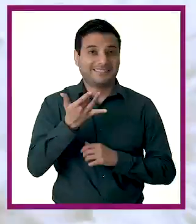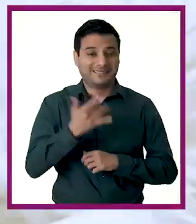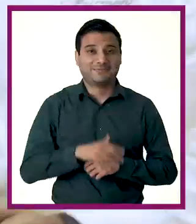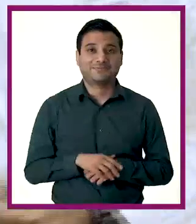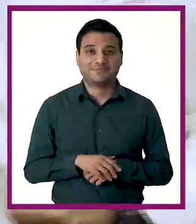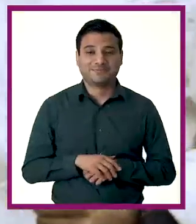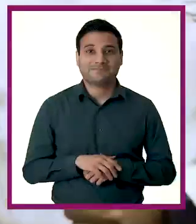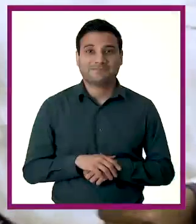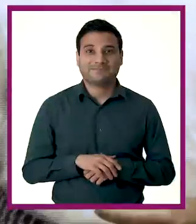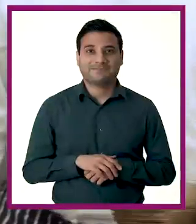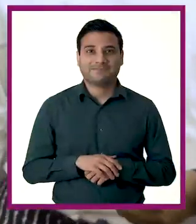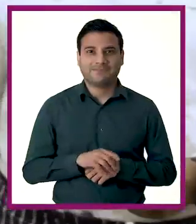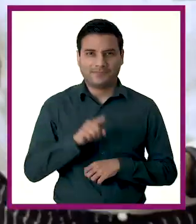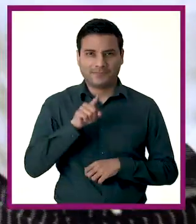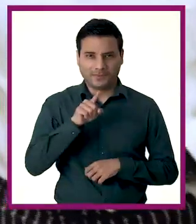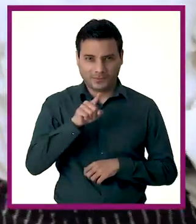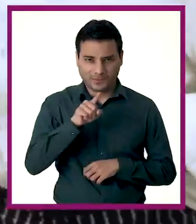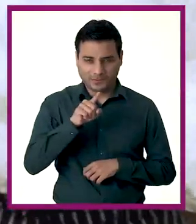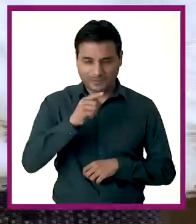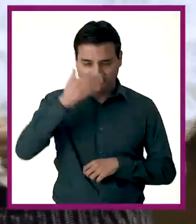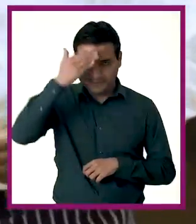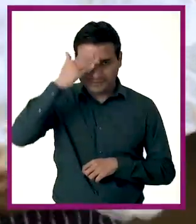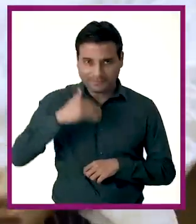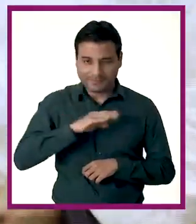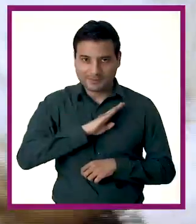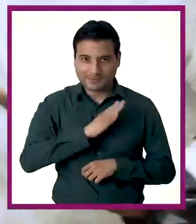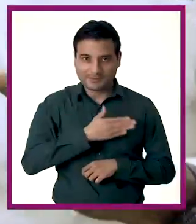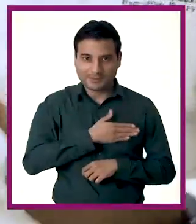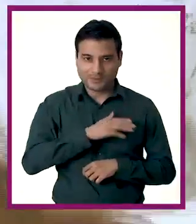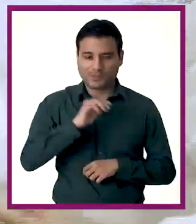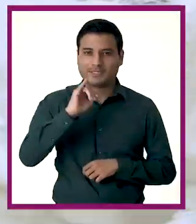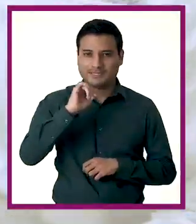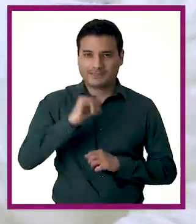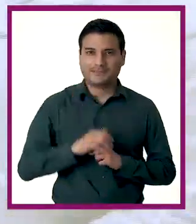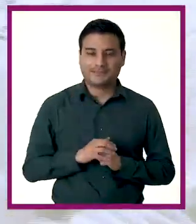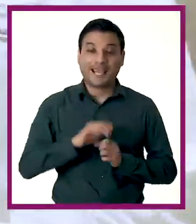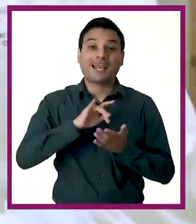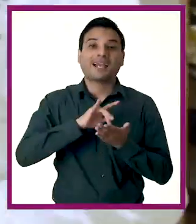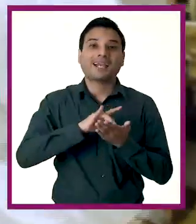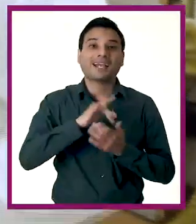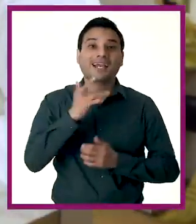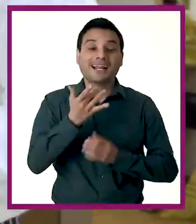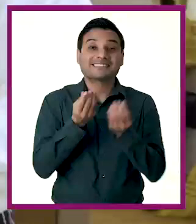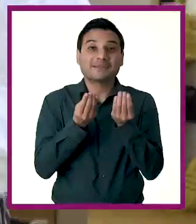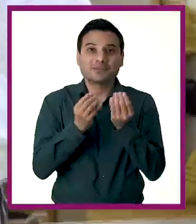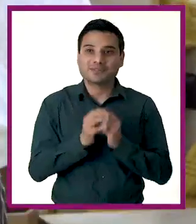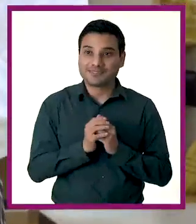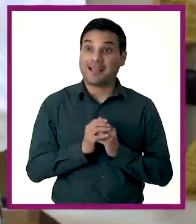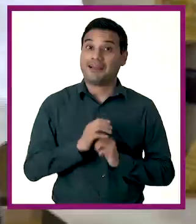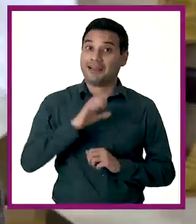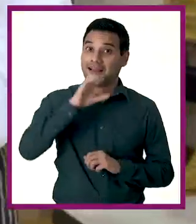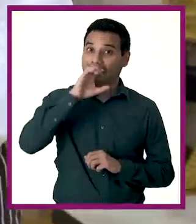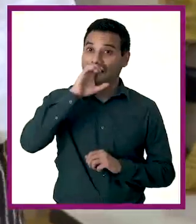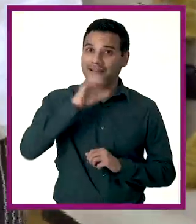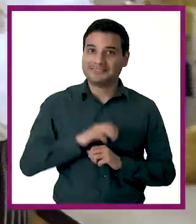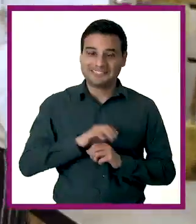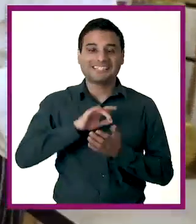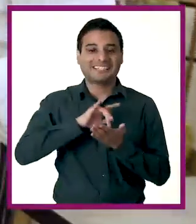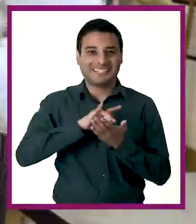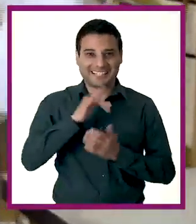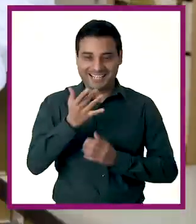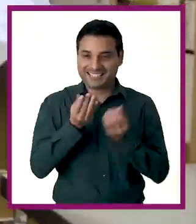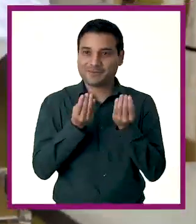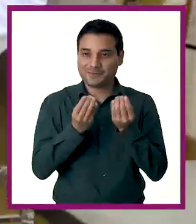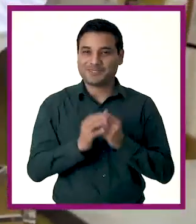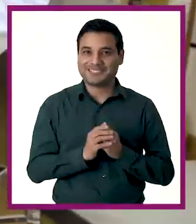Thank you. Gracias. You speak Spanish? Yes, I do speak Spanish. Two words of Spanish. Okay. Muchas gracias. Ah!